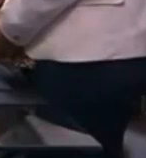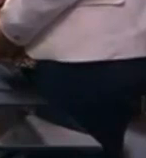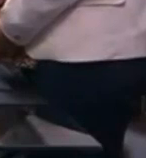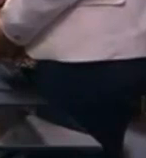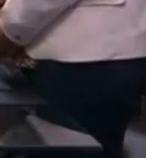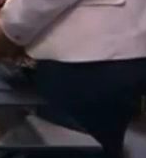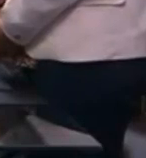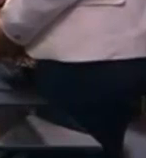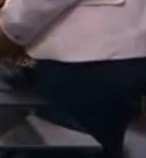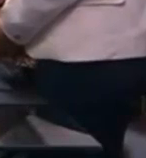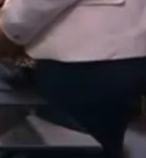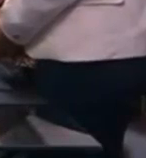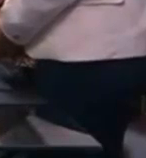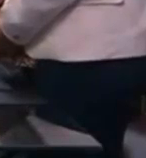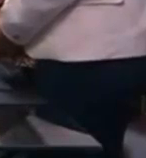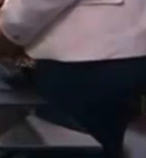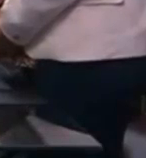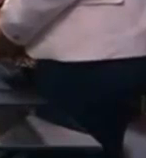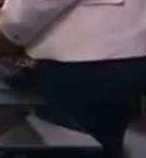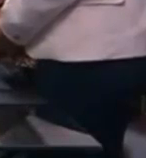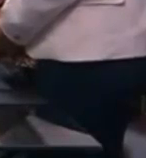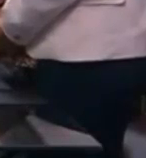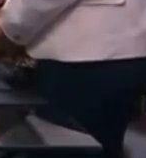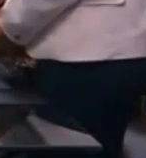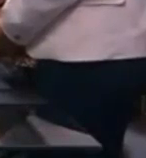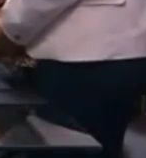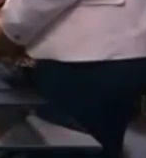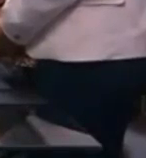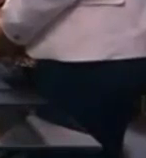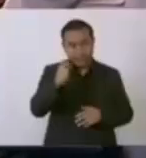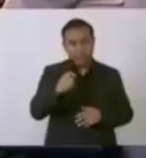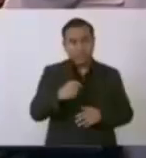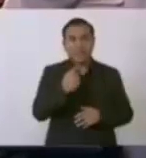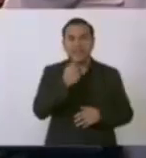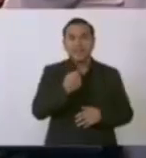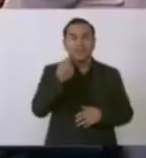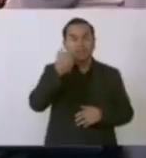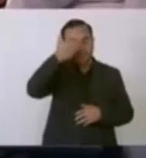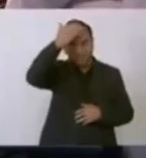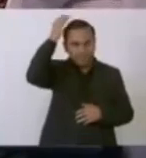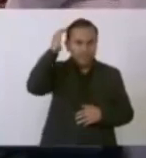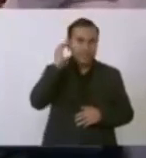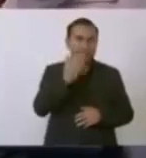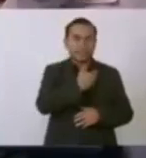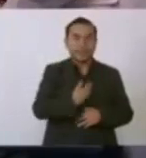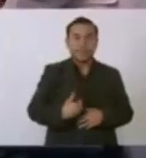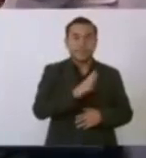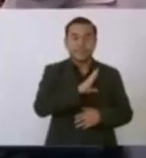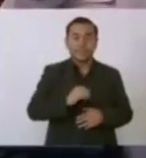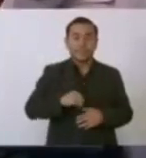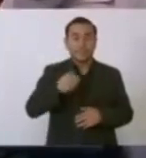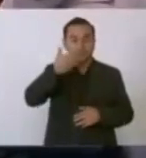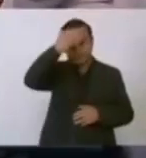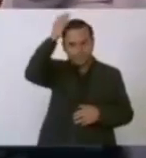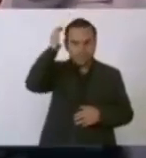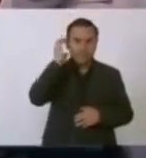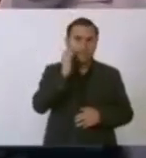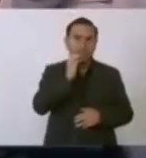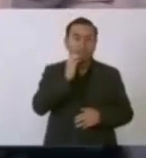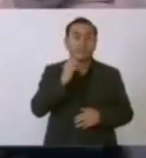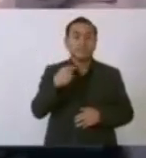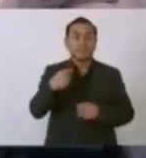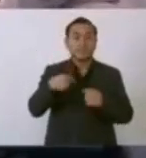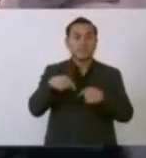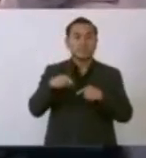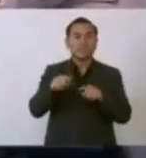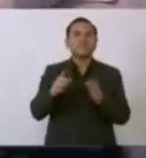Presenciamos el ingreso al Salón de Honor de Casa Presidencial del Presidente de la República, Nayib Bukele, quien a